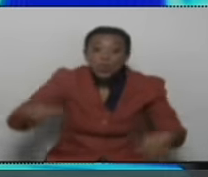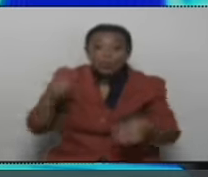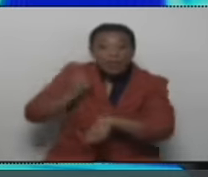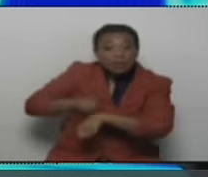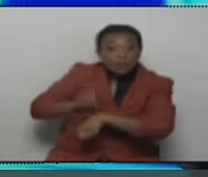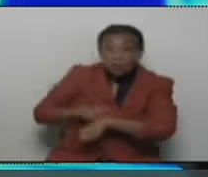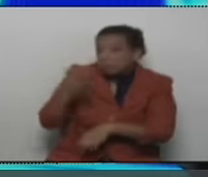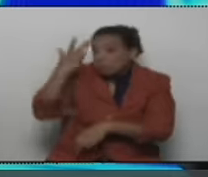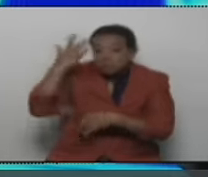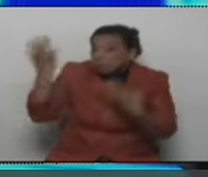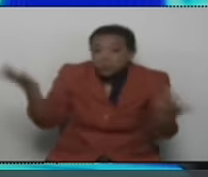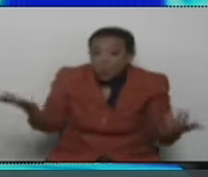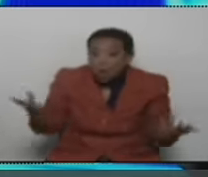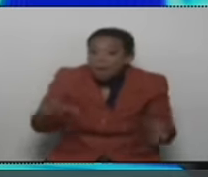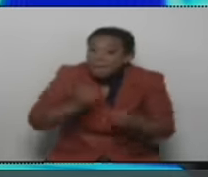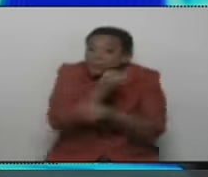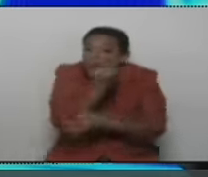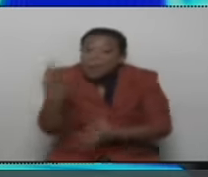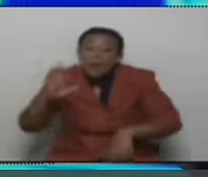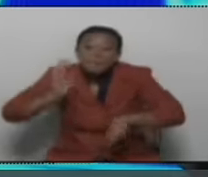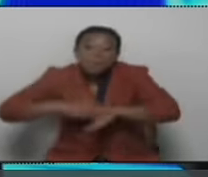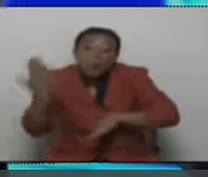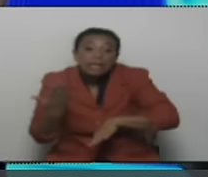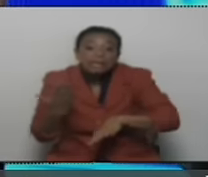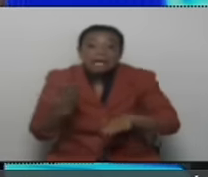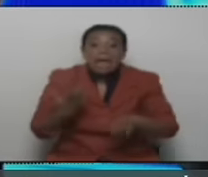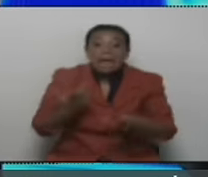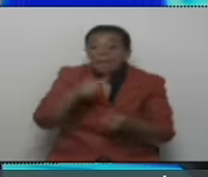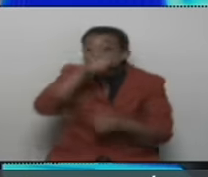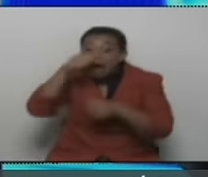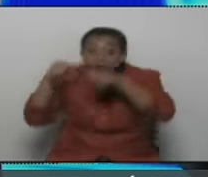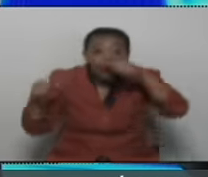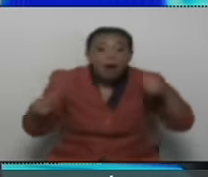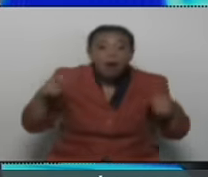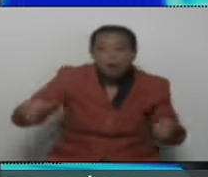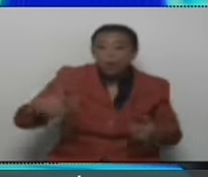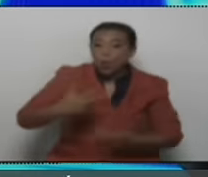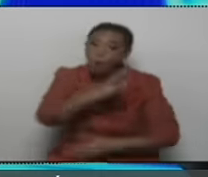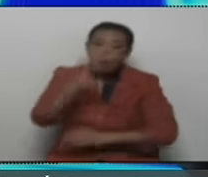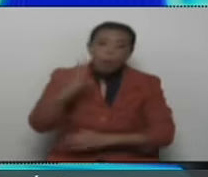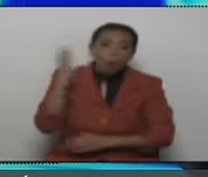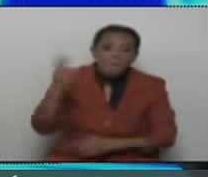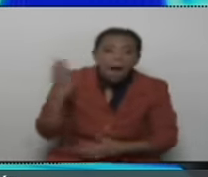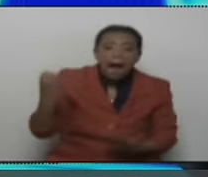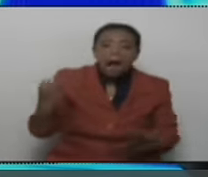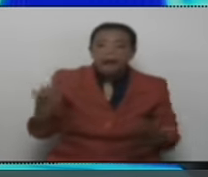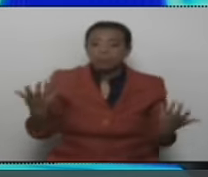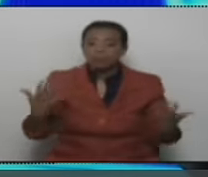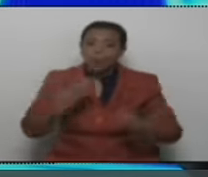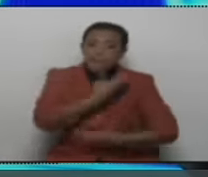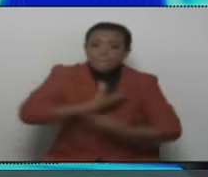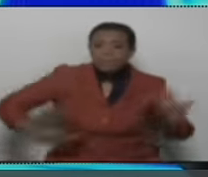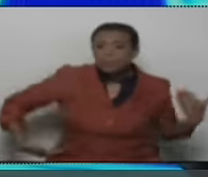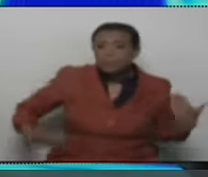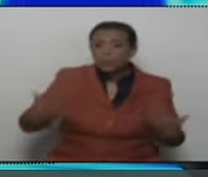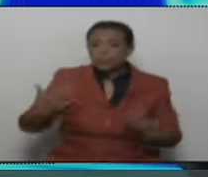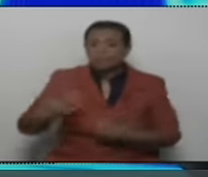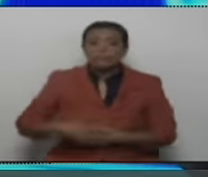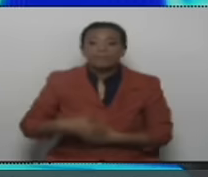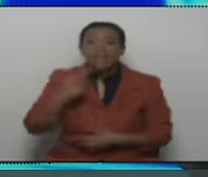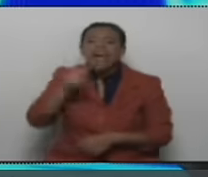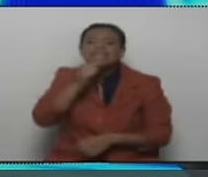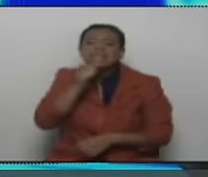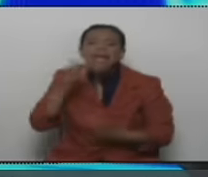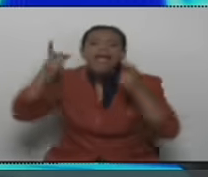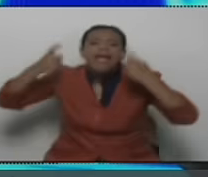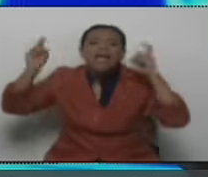alturas uno no sabe, porque fue en el gobierno del narcoparamilitarismo colombiano de Iván Duque, a quien estaba